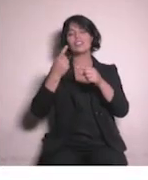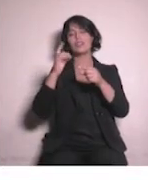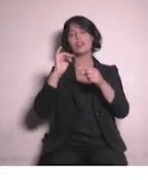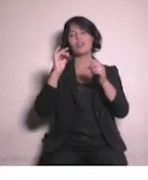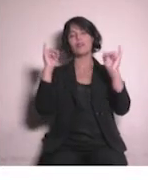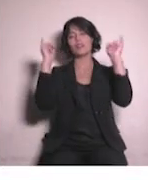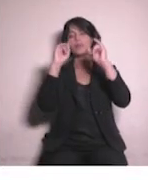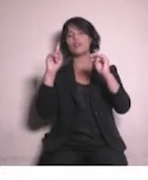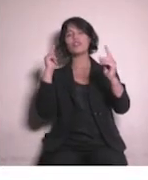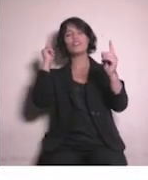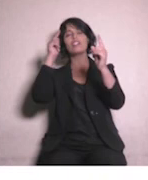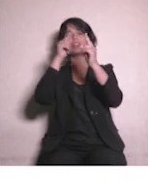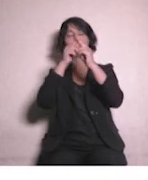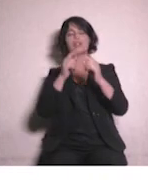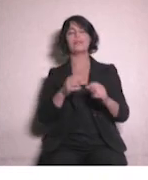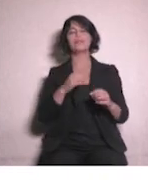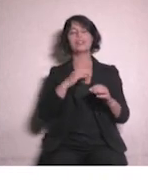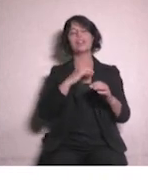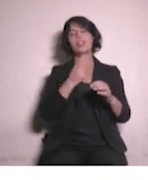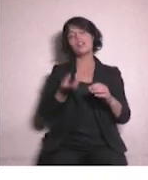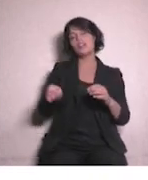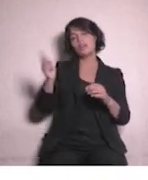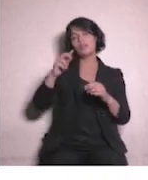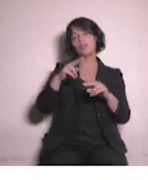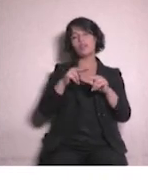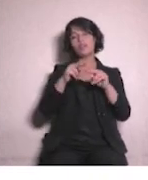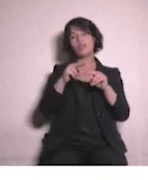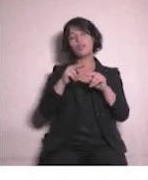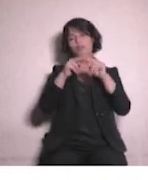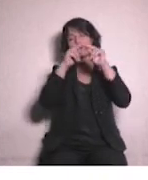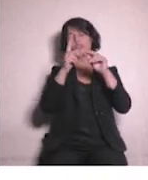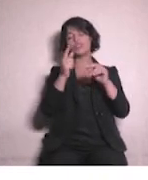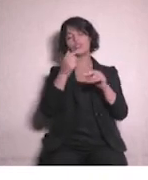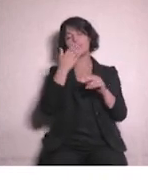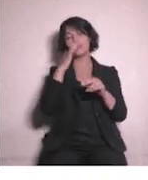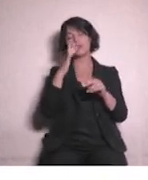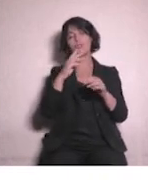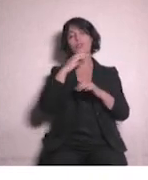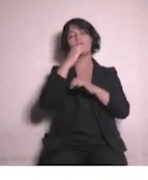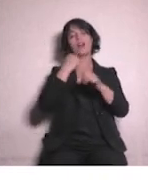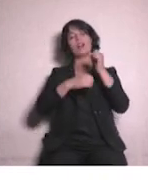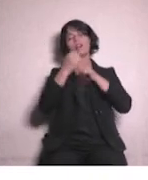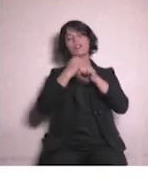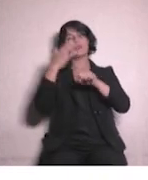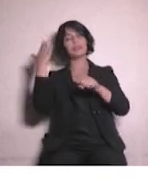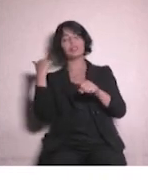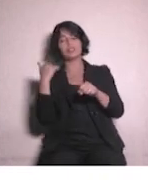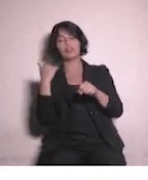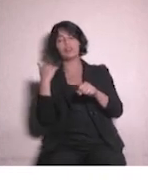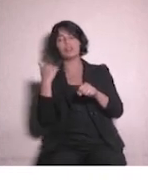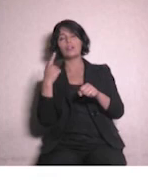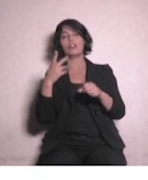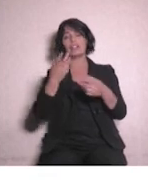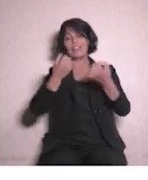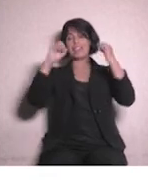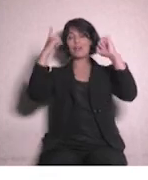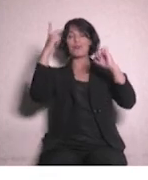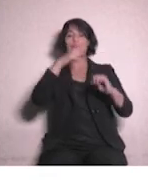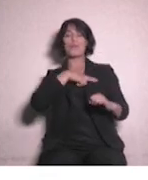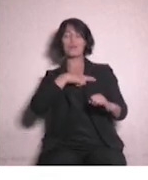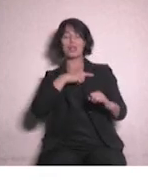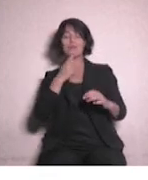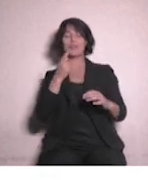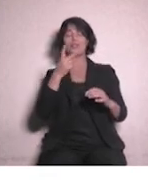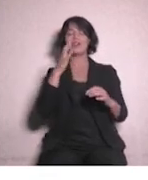retornos fueron extraordinarios durante el año pasado y lideramos los retornos en la industria. Nos ganamos un premio, fuimos reconocidos por